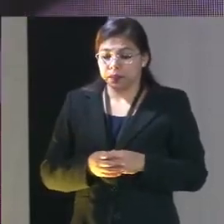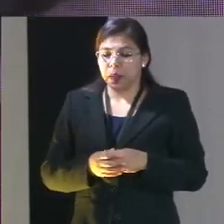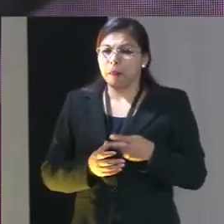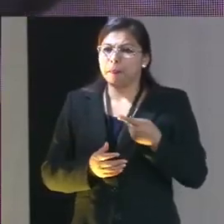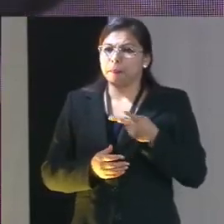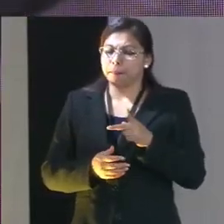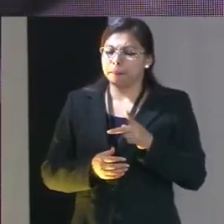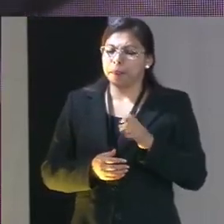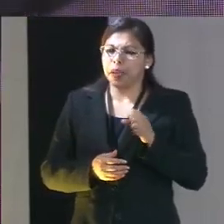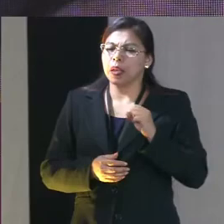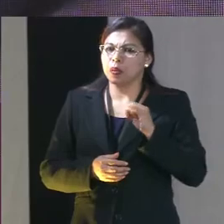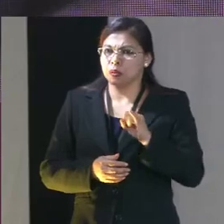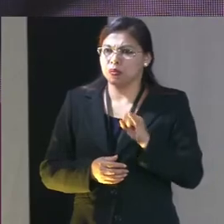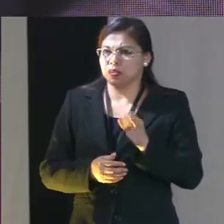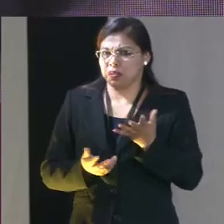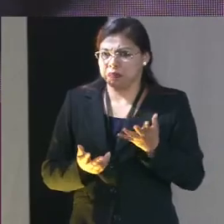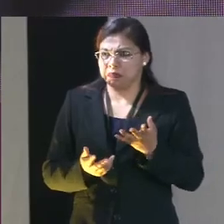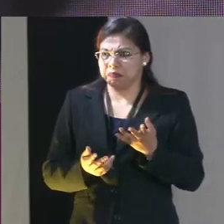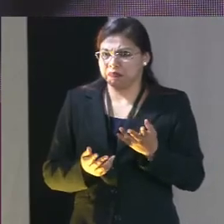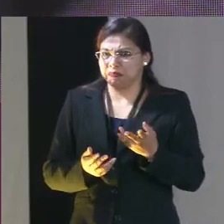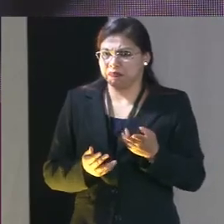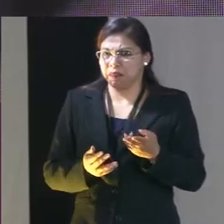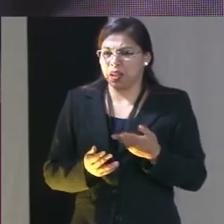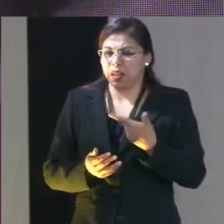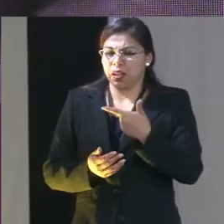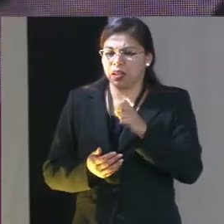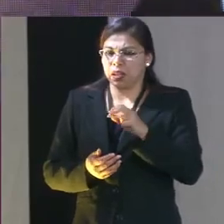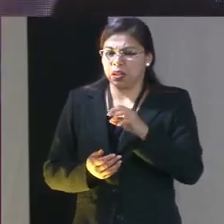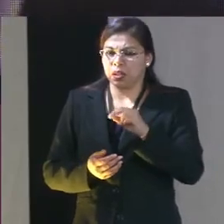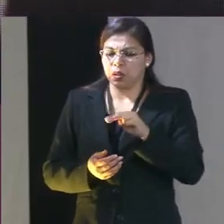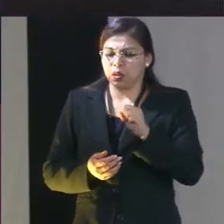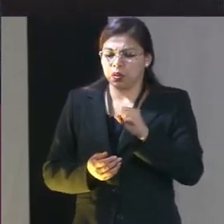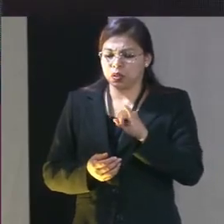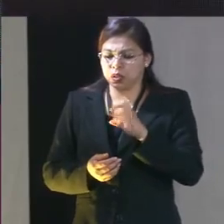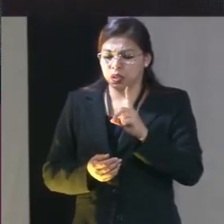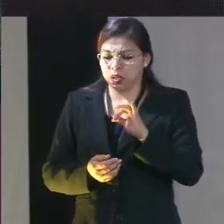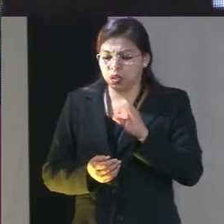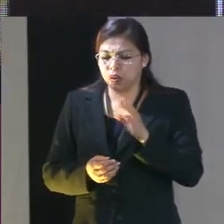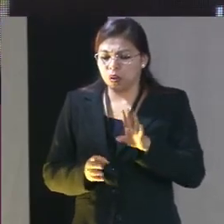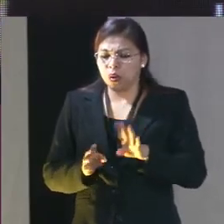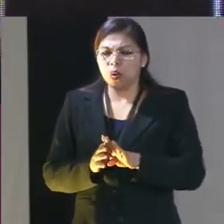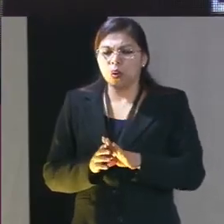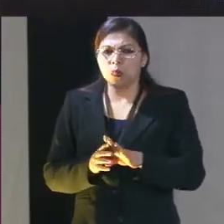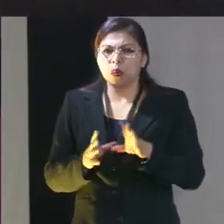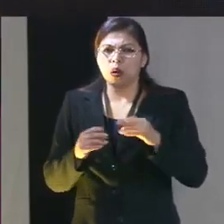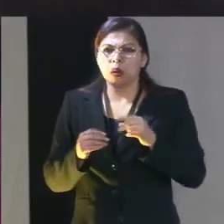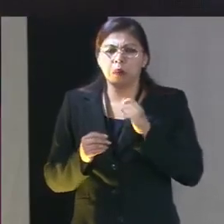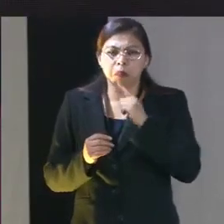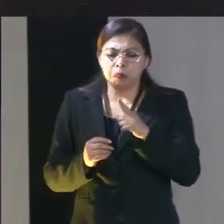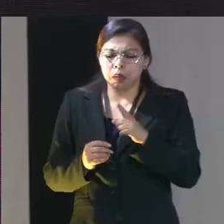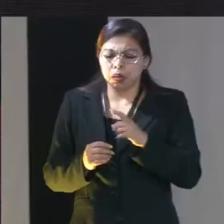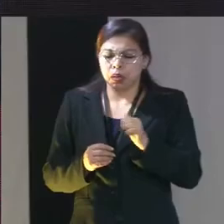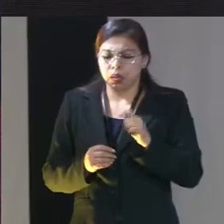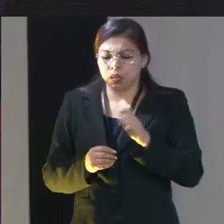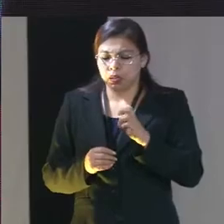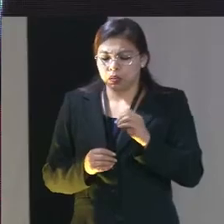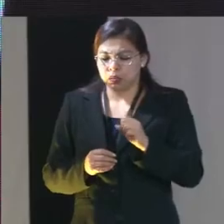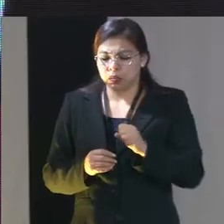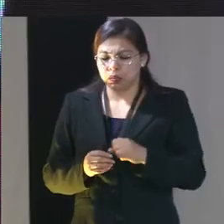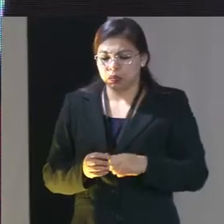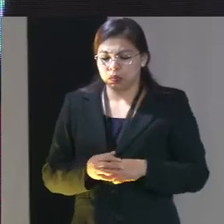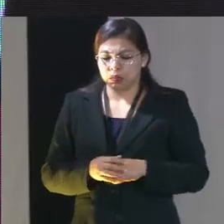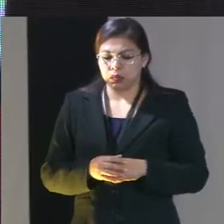pero sí genocidio por los resultados, sí guerra de dominación y saqueo,